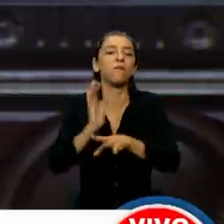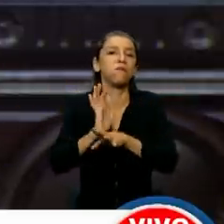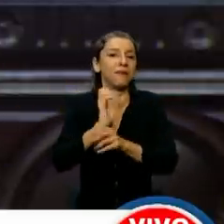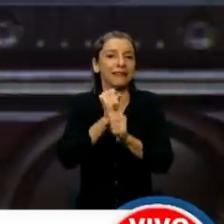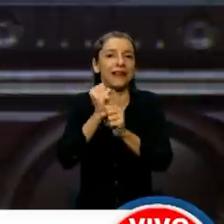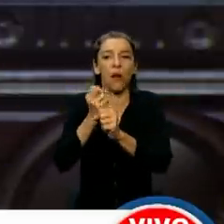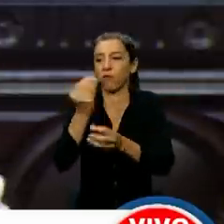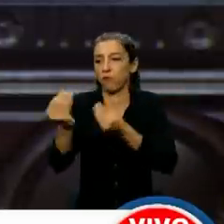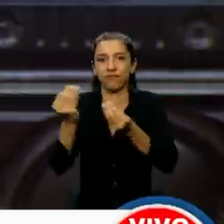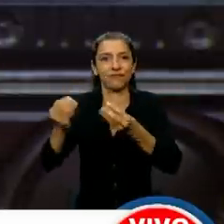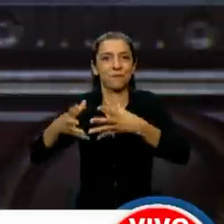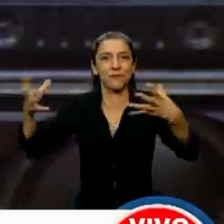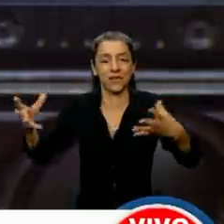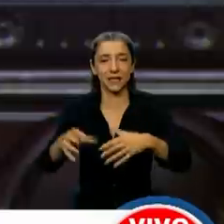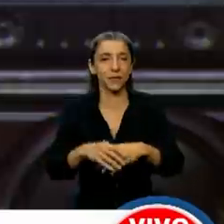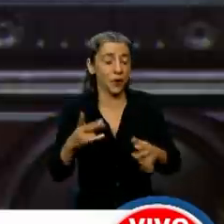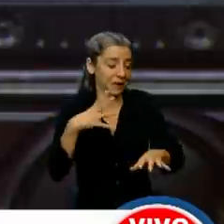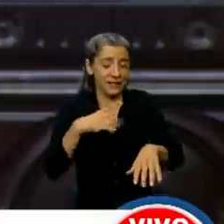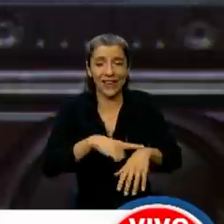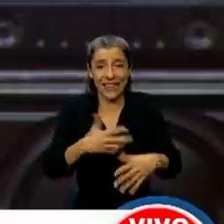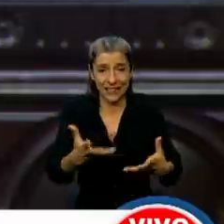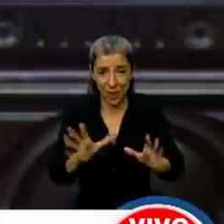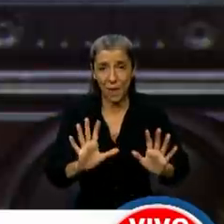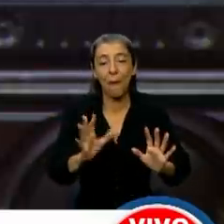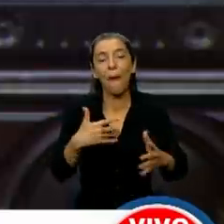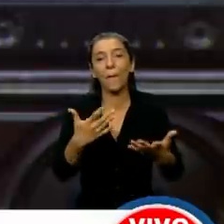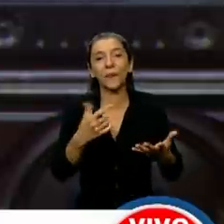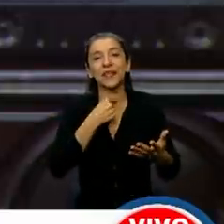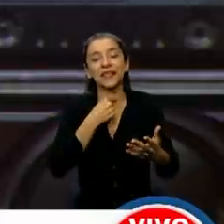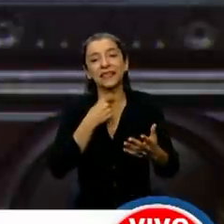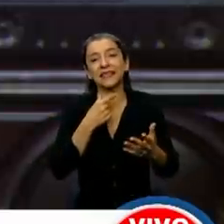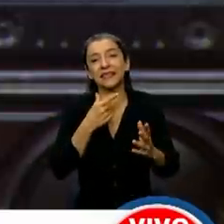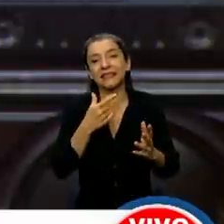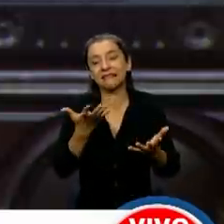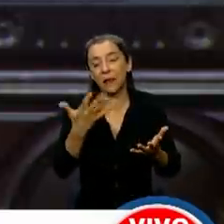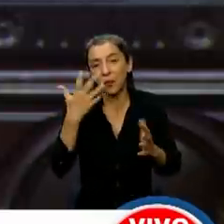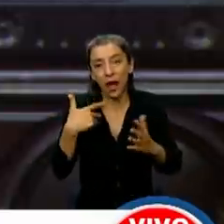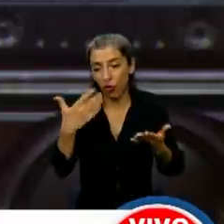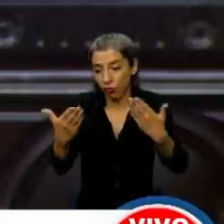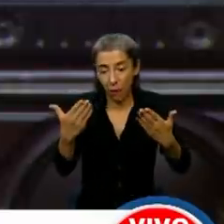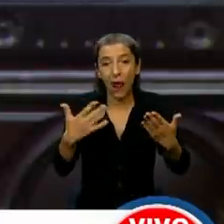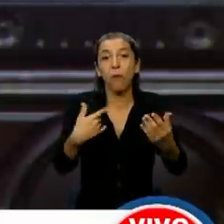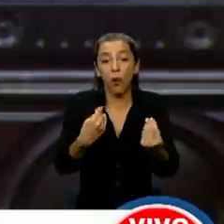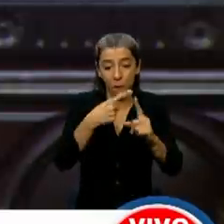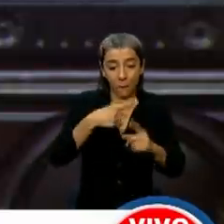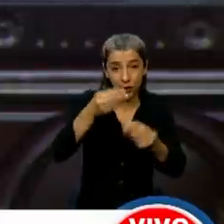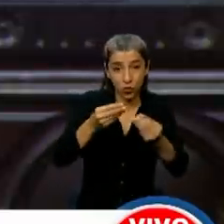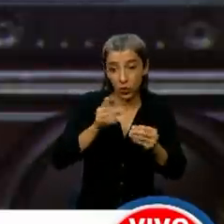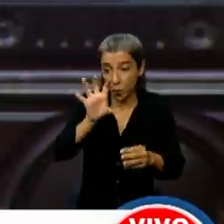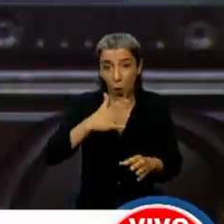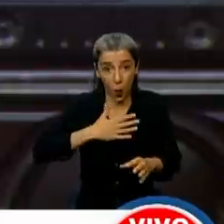mire el señor presidente me va a faltar tiempo pero la verdad es que yo quería hacer unas comparaciones porque para mi provincia este presupuesto